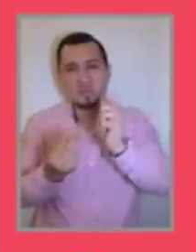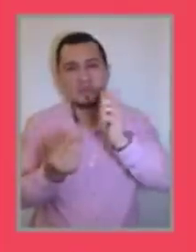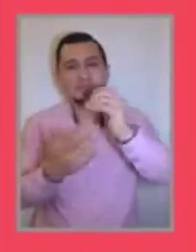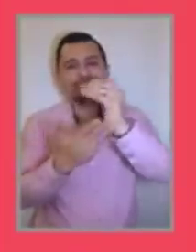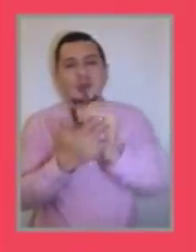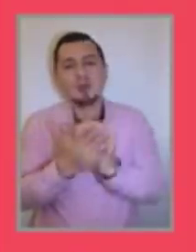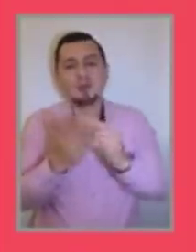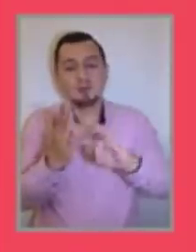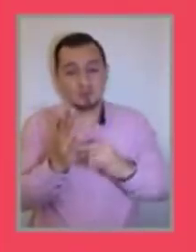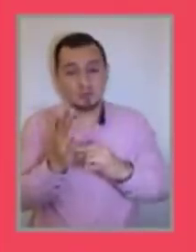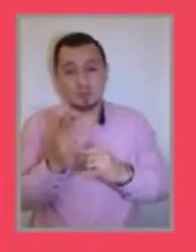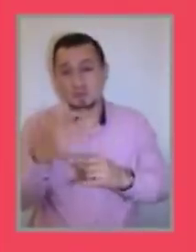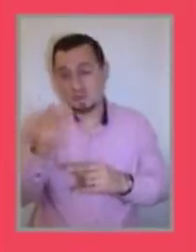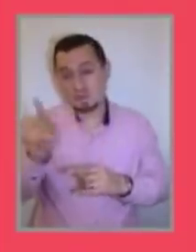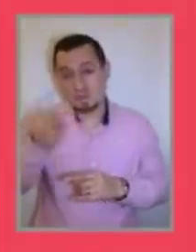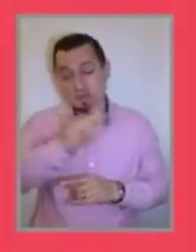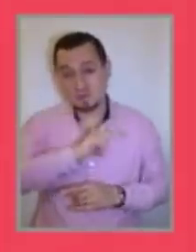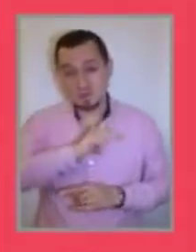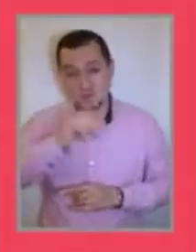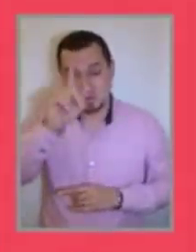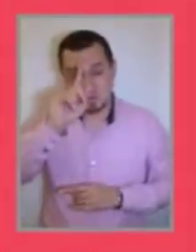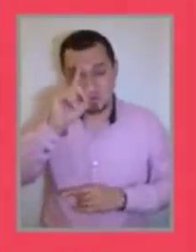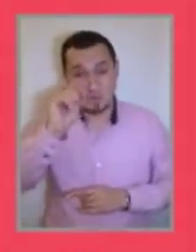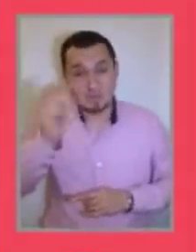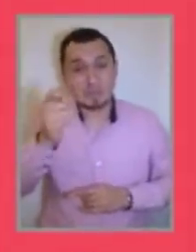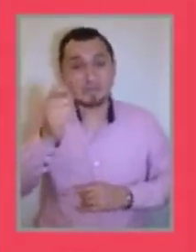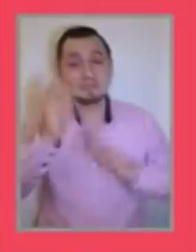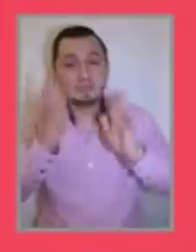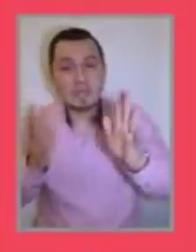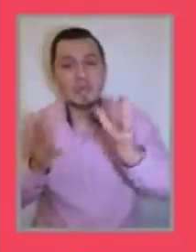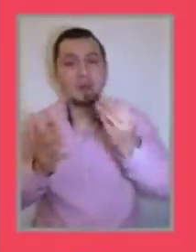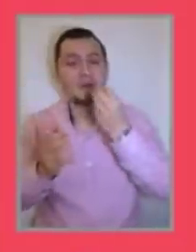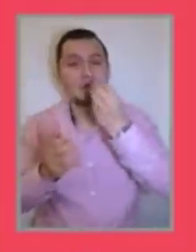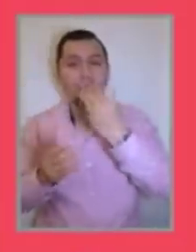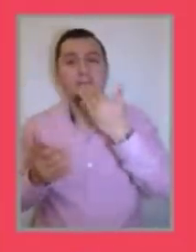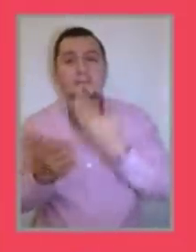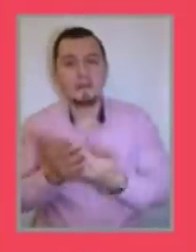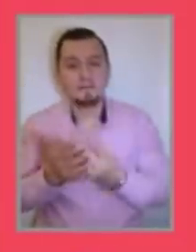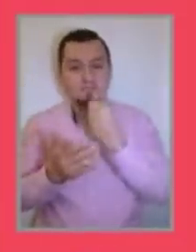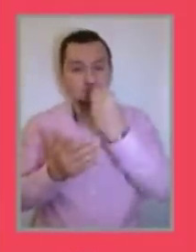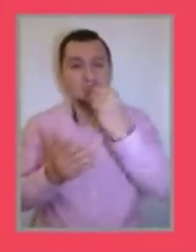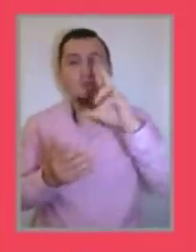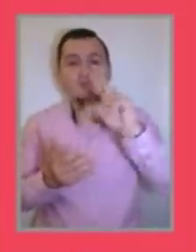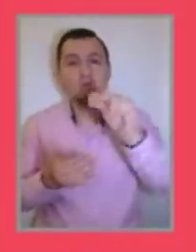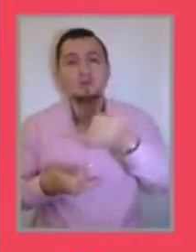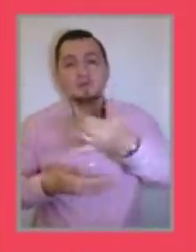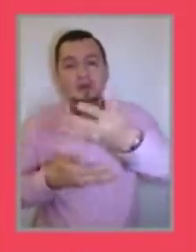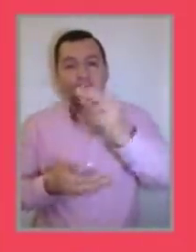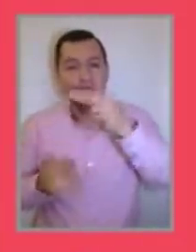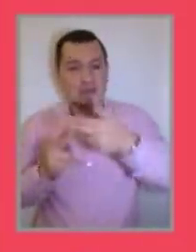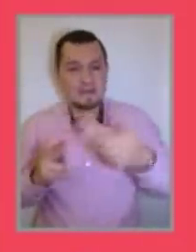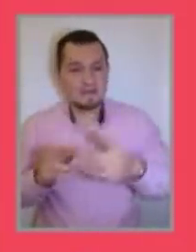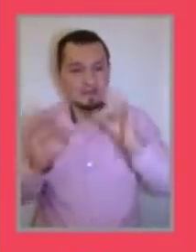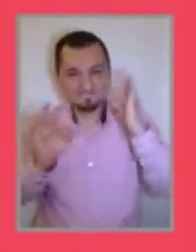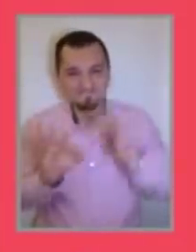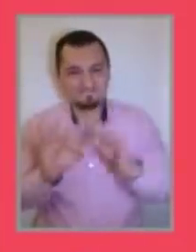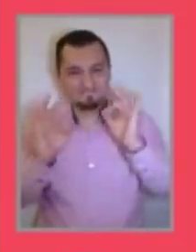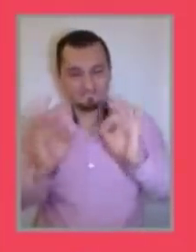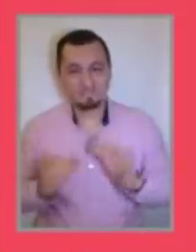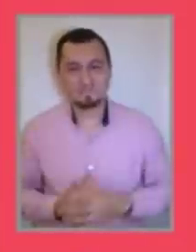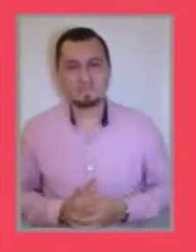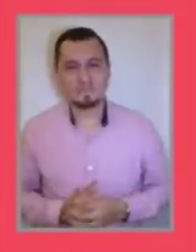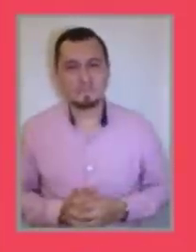horas? Pero también la recomendación sería mandarlos ya desayunados y que no lleven ningún tipo de alimento entonces cuando vayan a estas